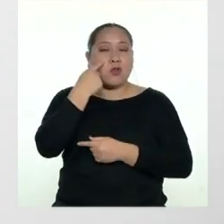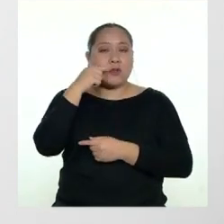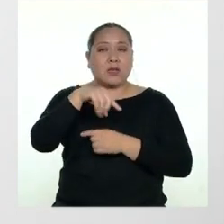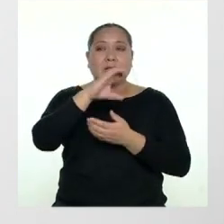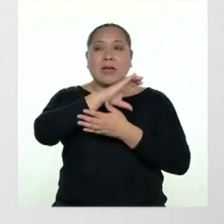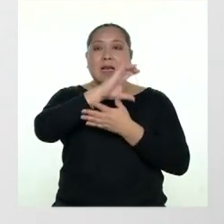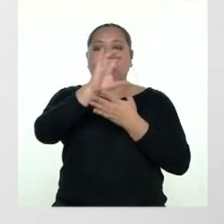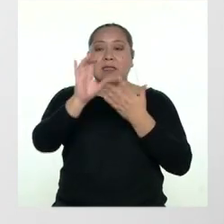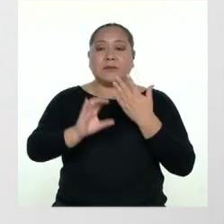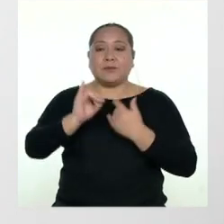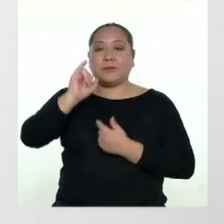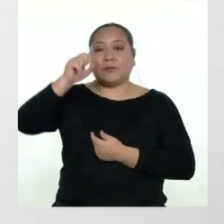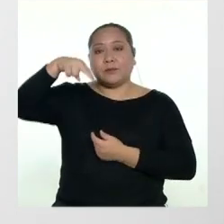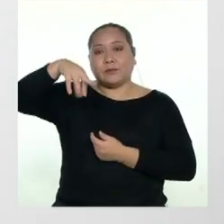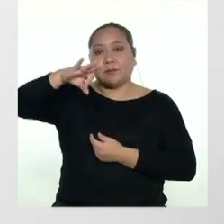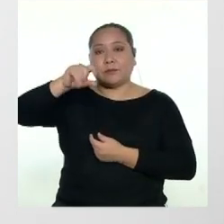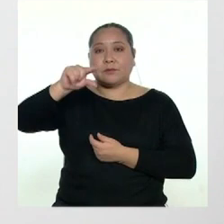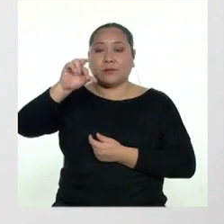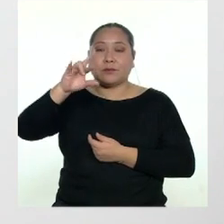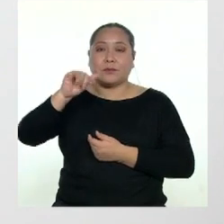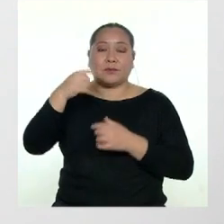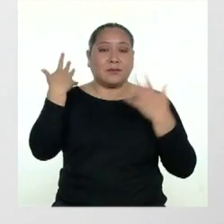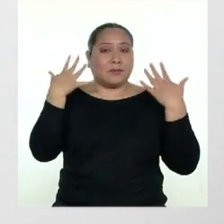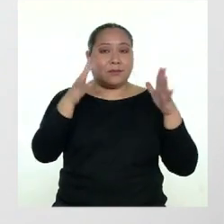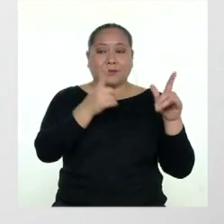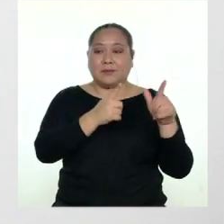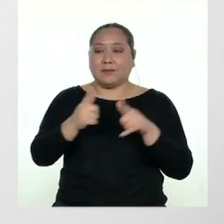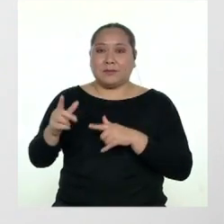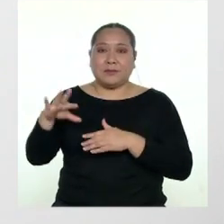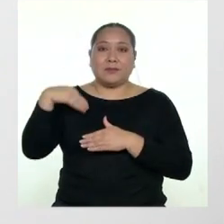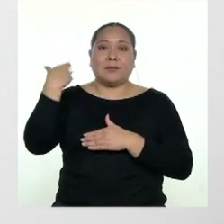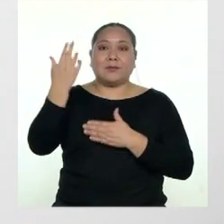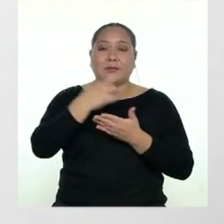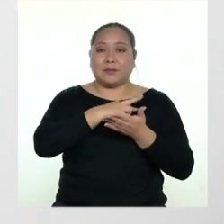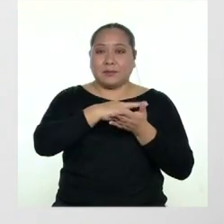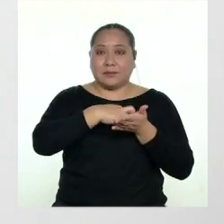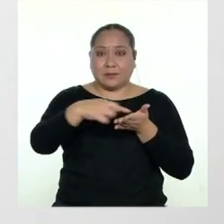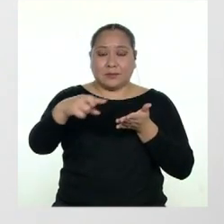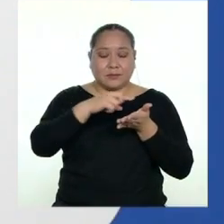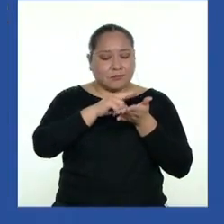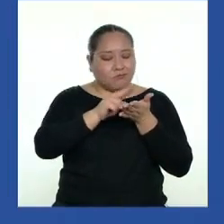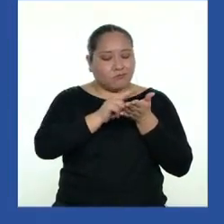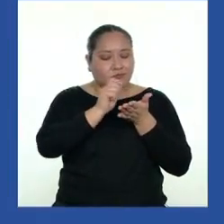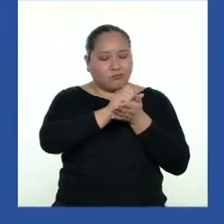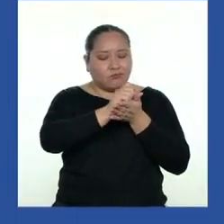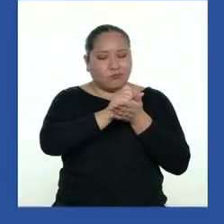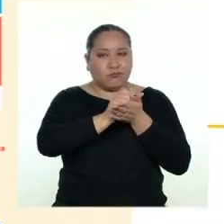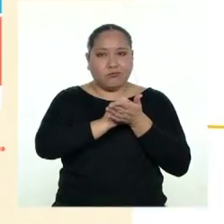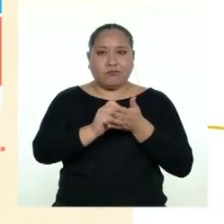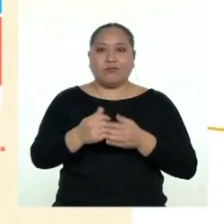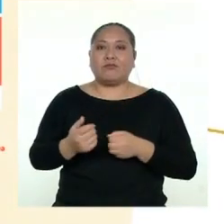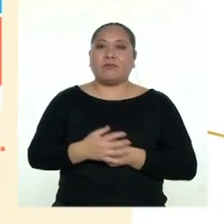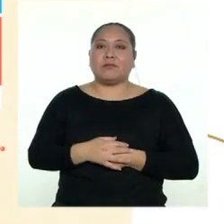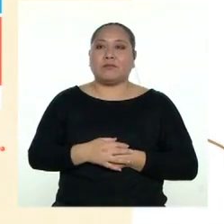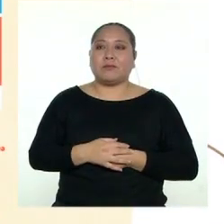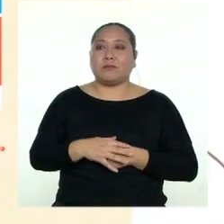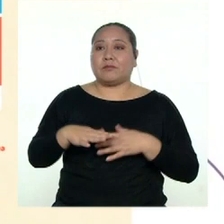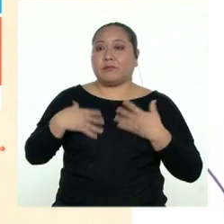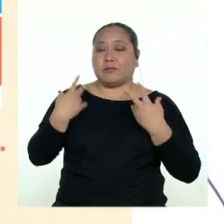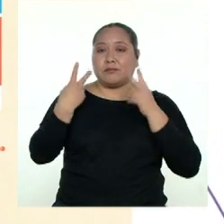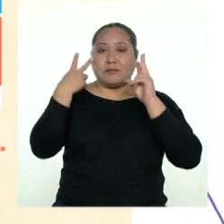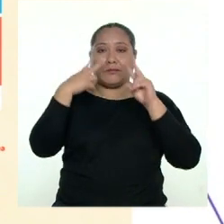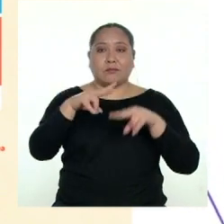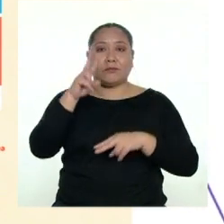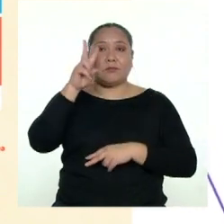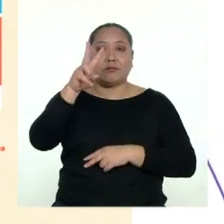características de una infografía para estar listos y comenzar a elaborar la nuestra. ¿Qué les parece? Podemos observar